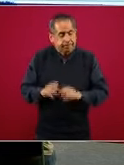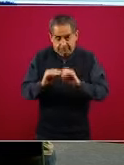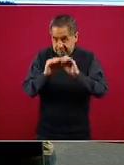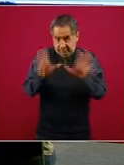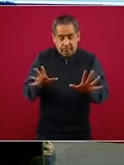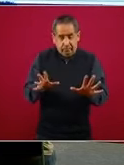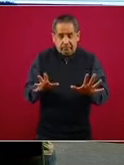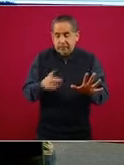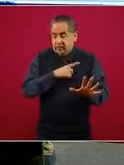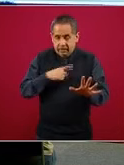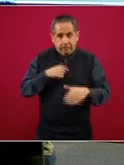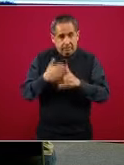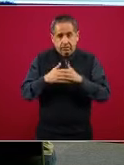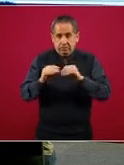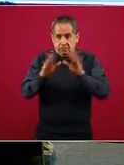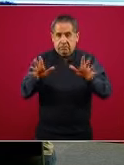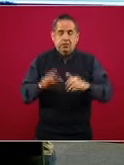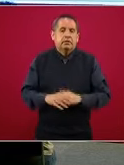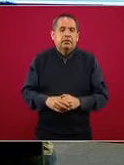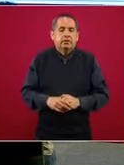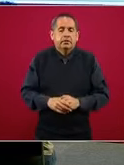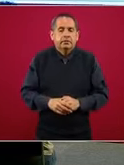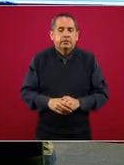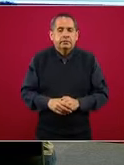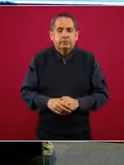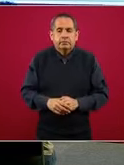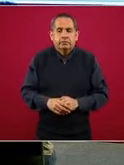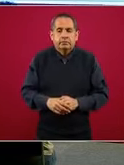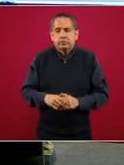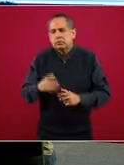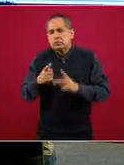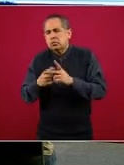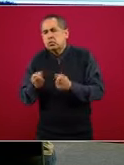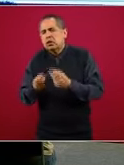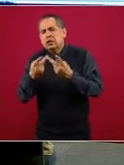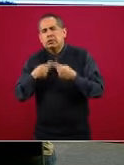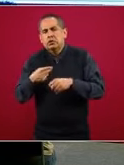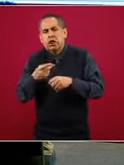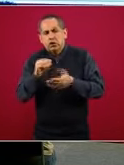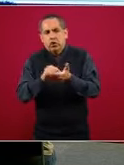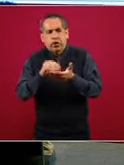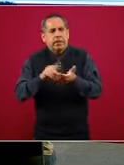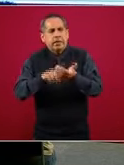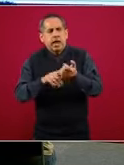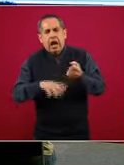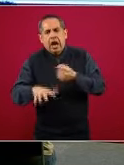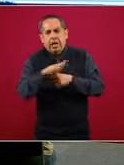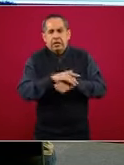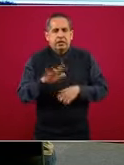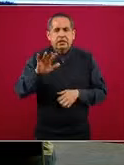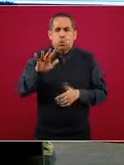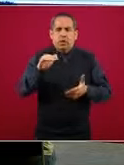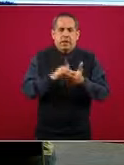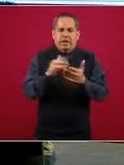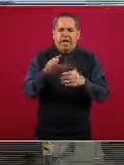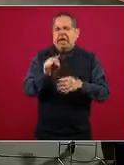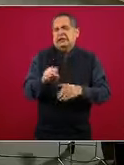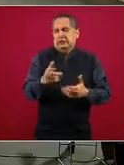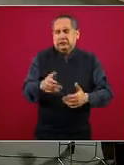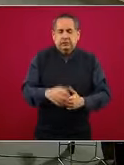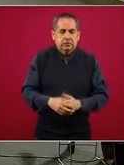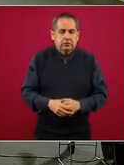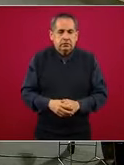Totalmente claro nos debe quedar. La siguiente, por favor. Bueno, y estimados activos, en este momento tenemos casi 50,000. La